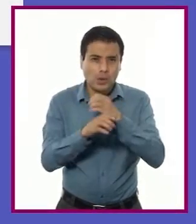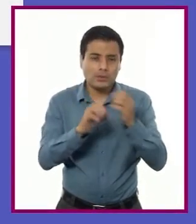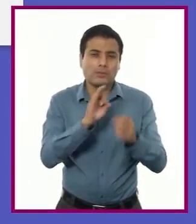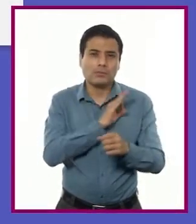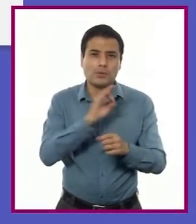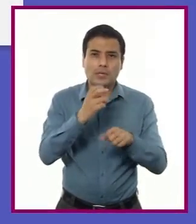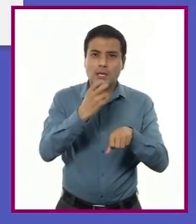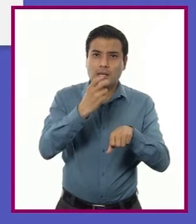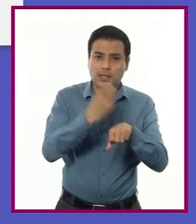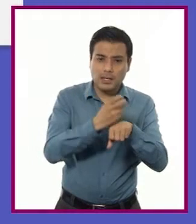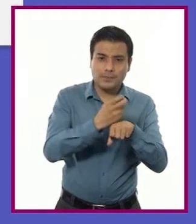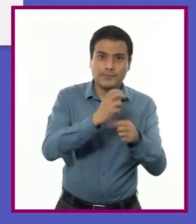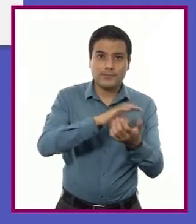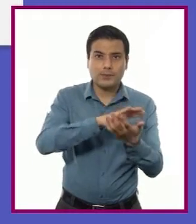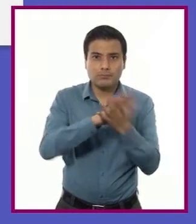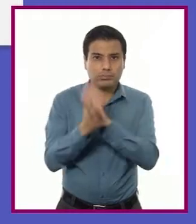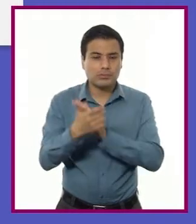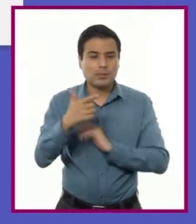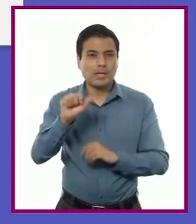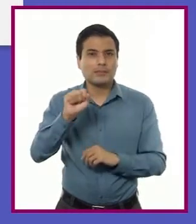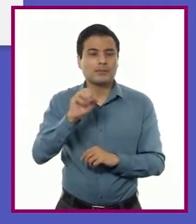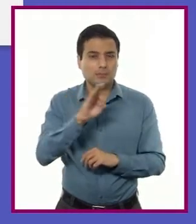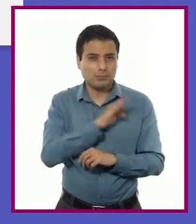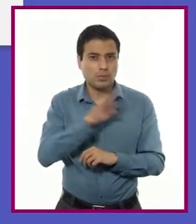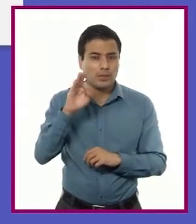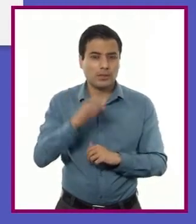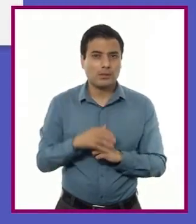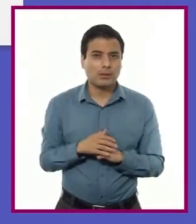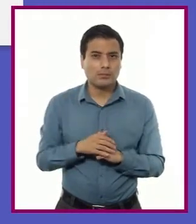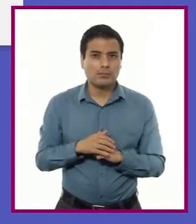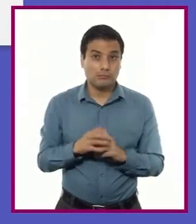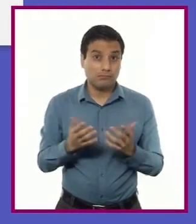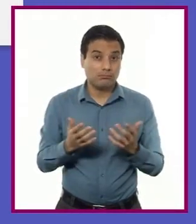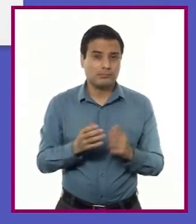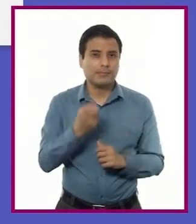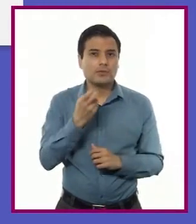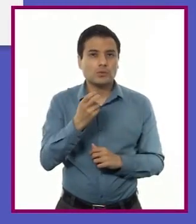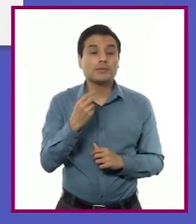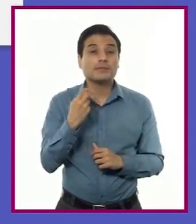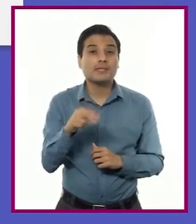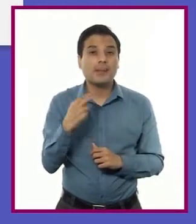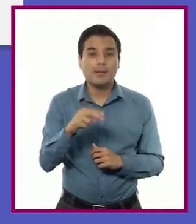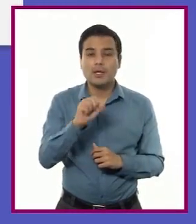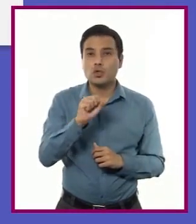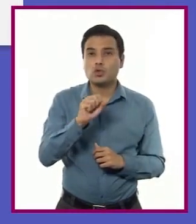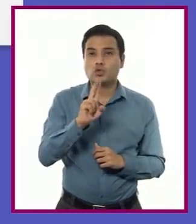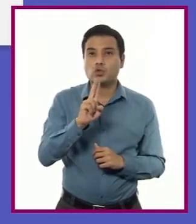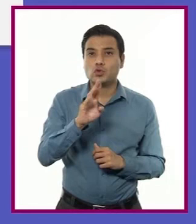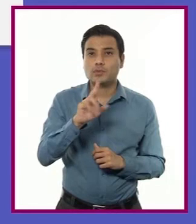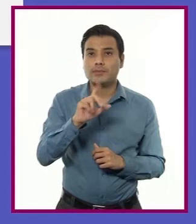al gas, sin pasar por el líquido. A esto se le conoce como sublimación.